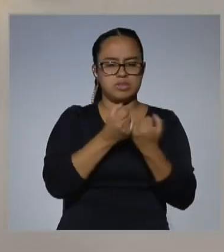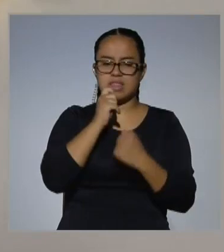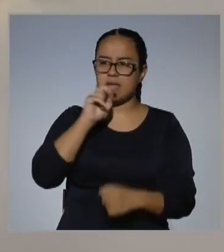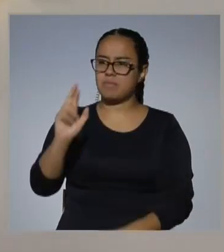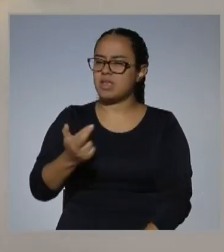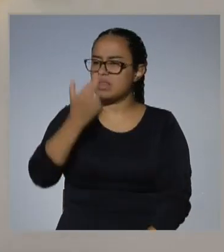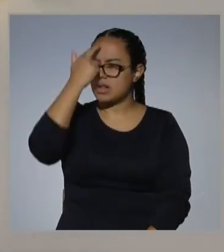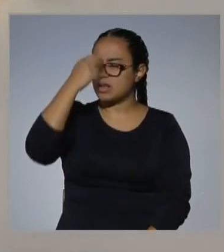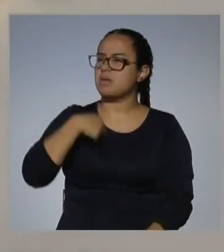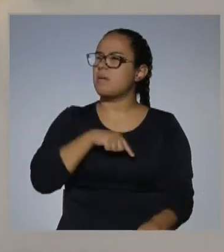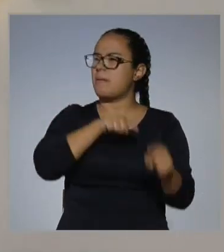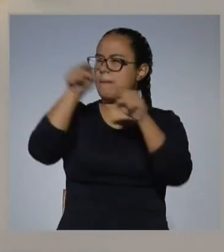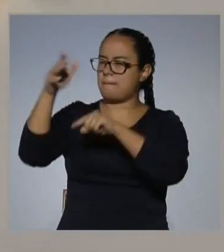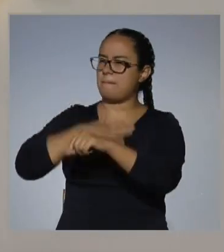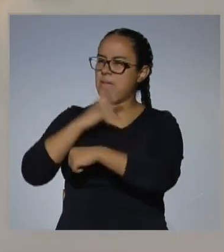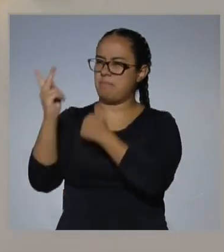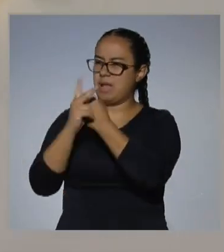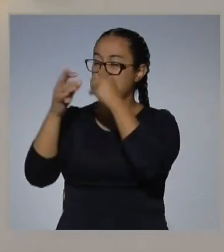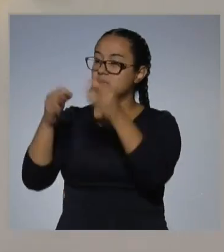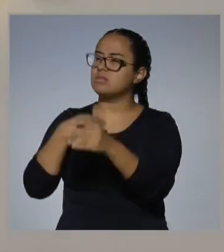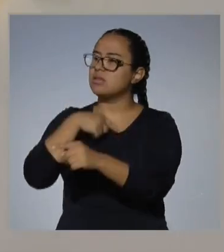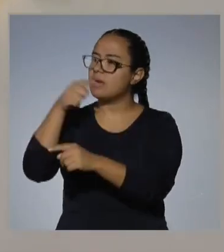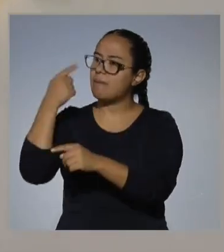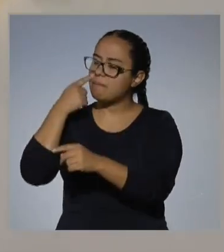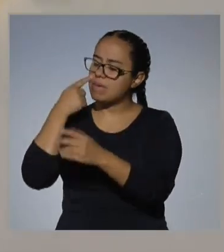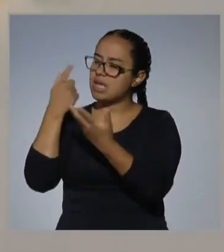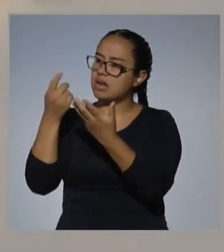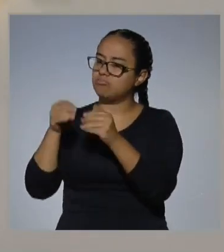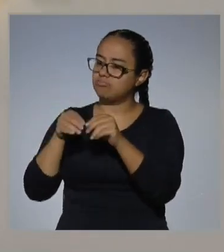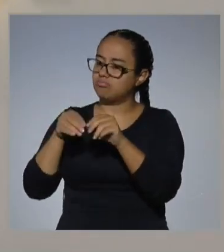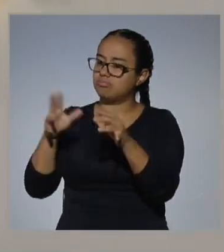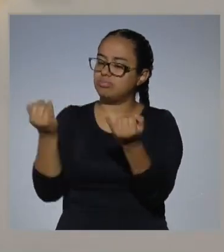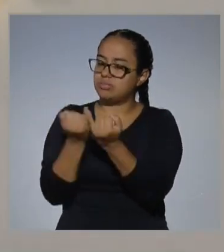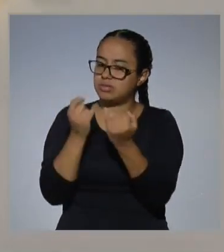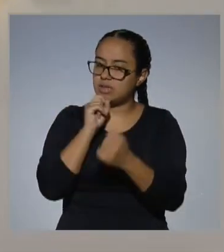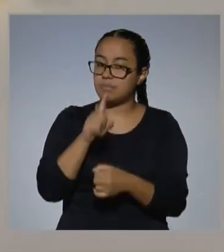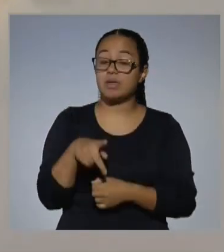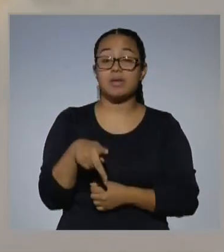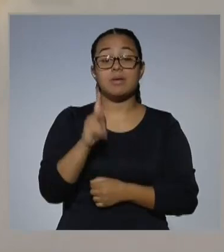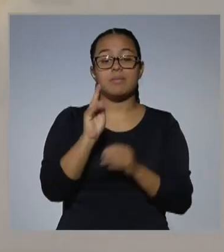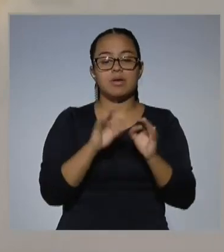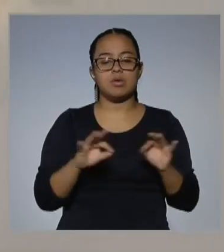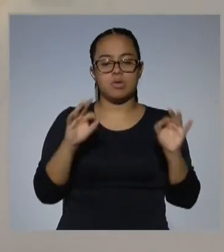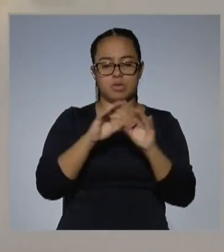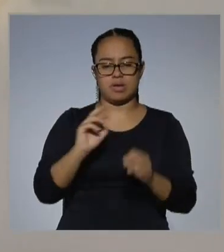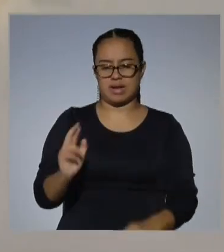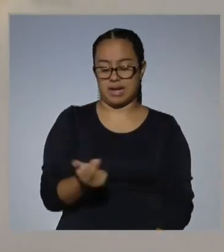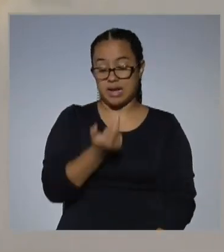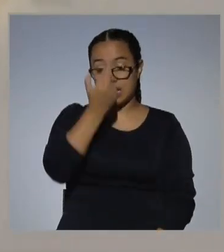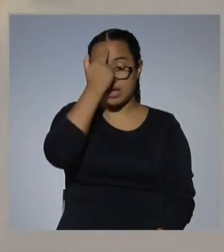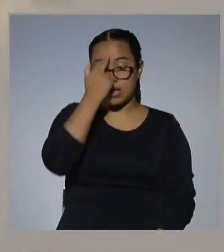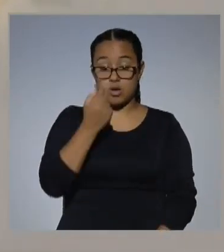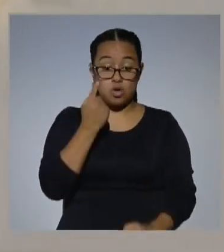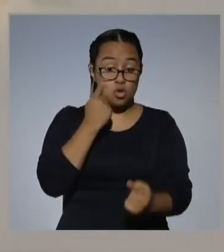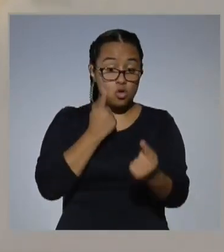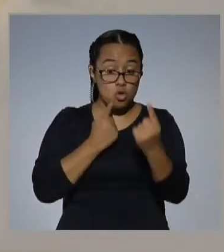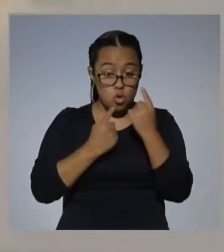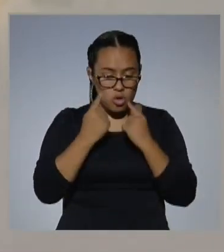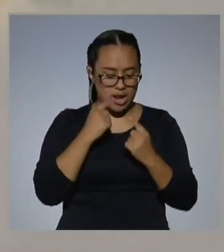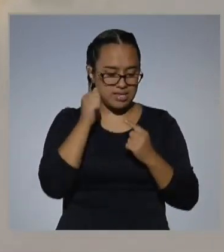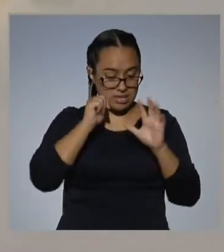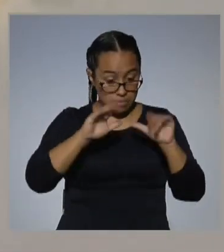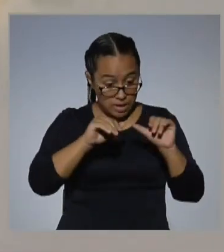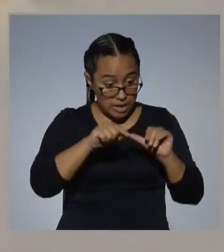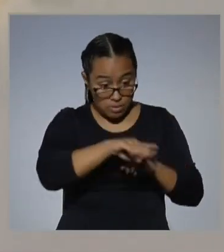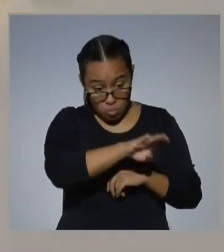se la llevan a sus países de origen. Pero lo más importante yo creo que es recordar esta frase que nos compartían: llorando los